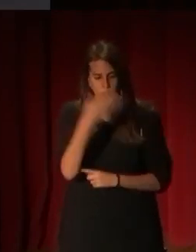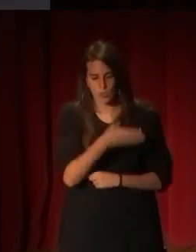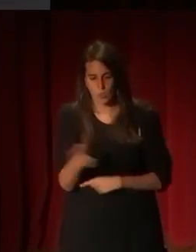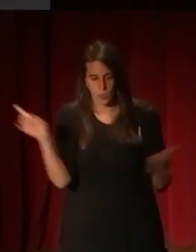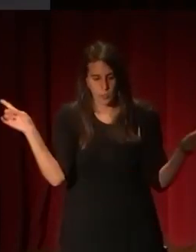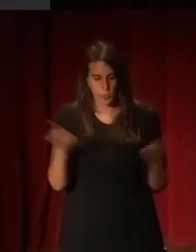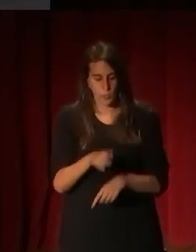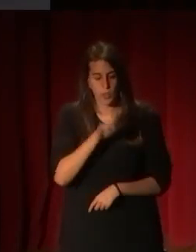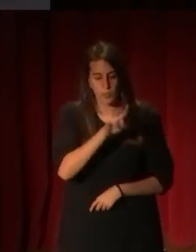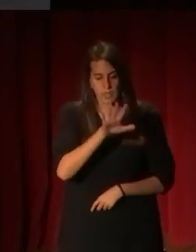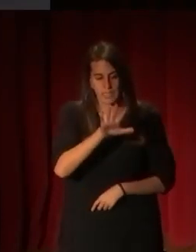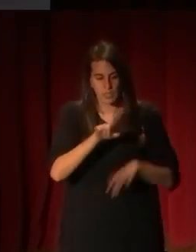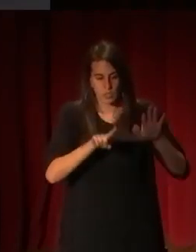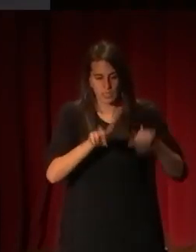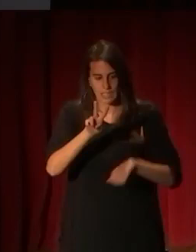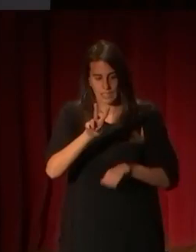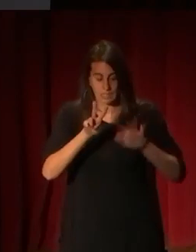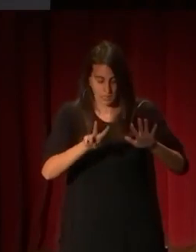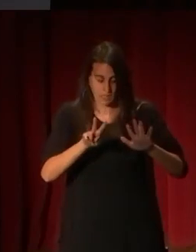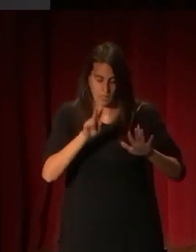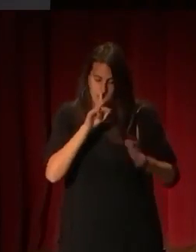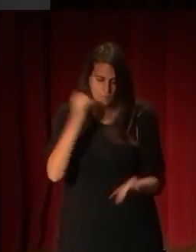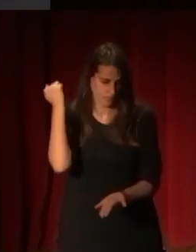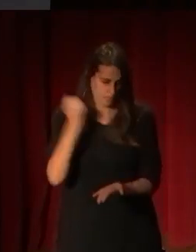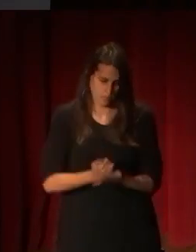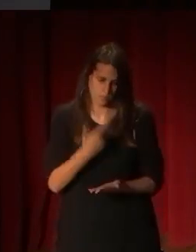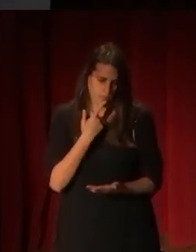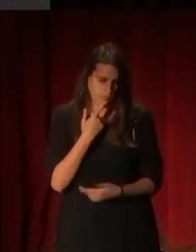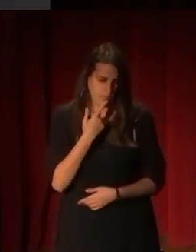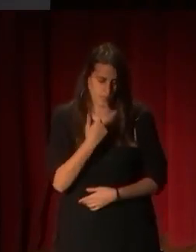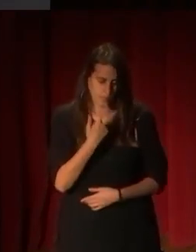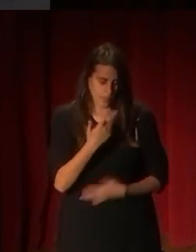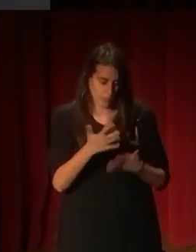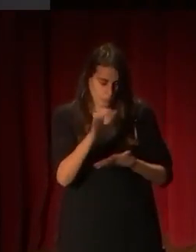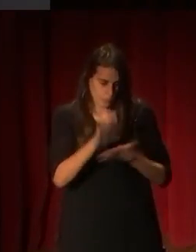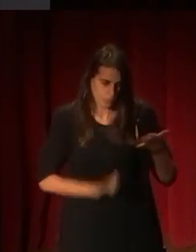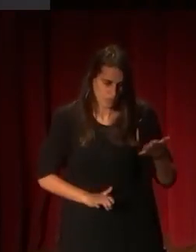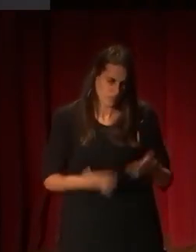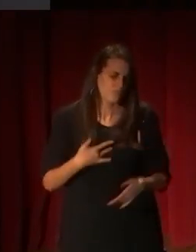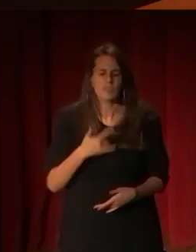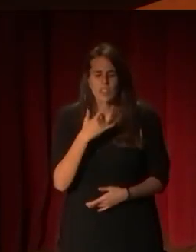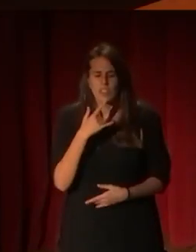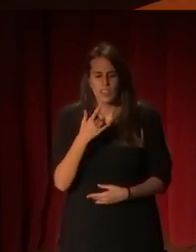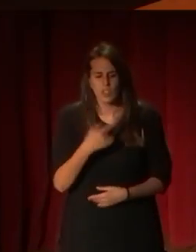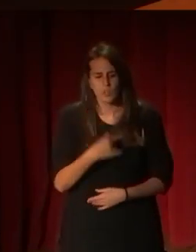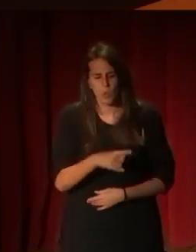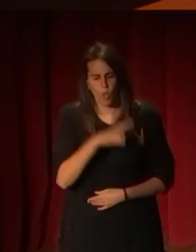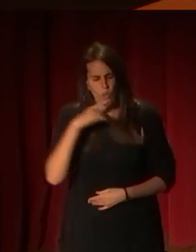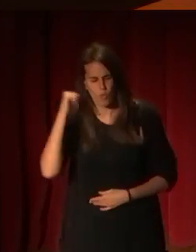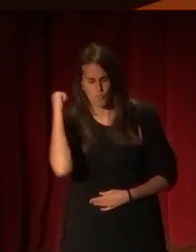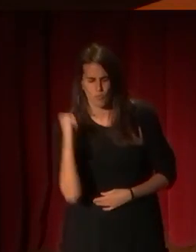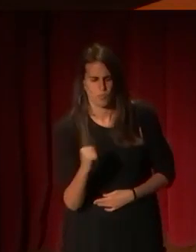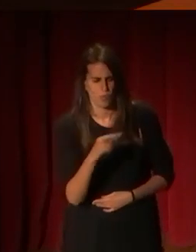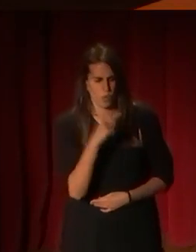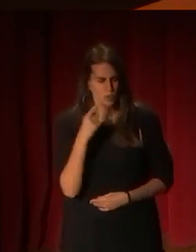1567 el papa san pío quinto ratificó esta medida afirmando lo siguiente el detestable uso del duelo introducido por